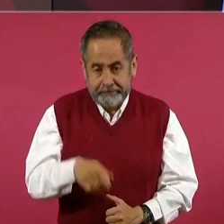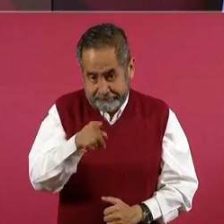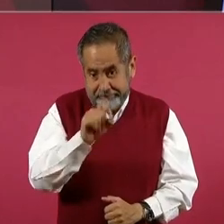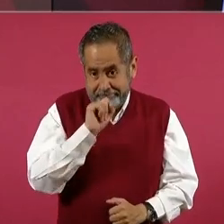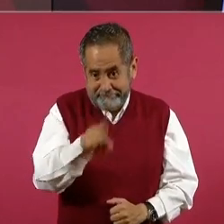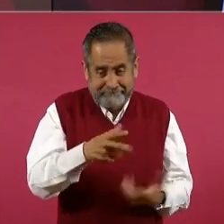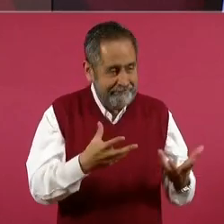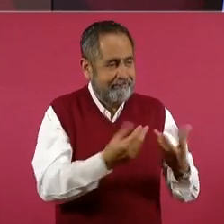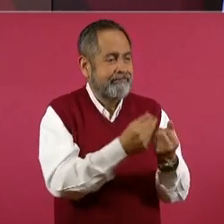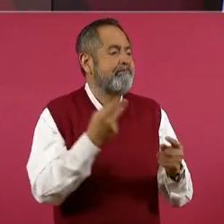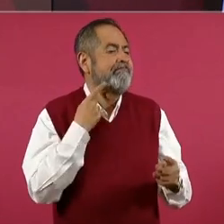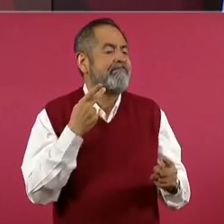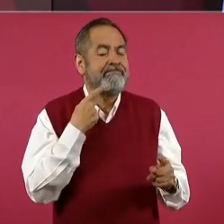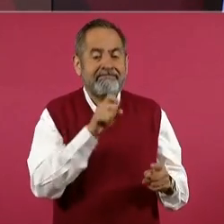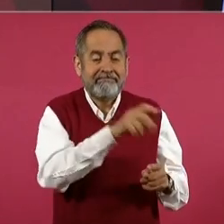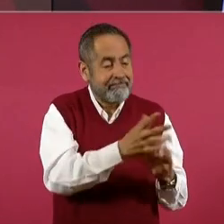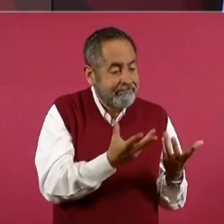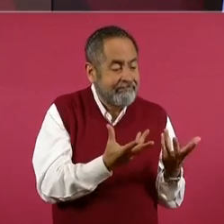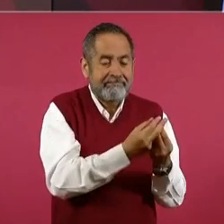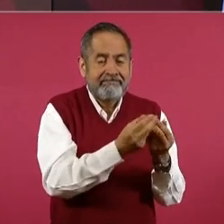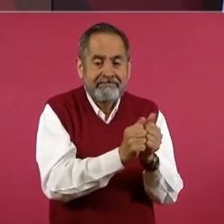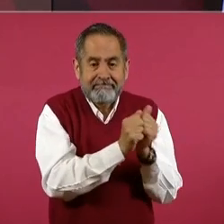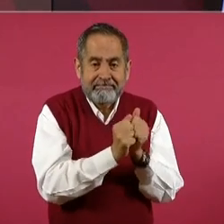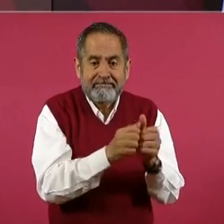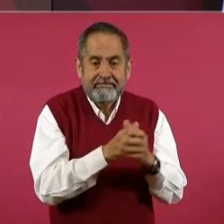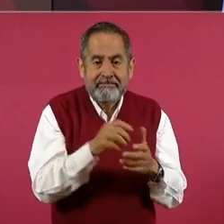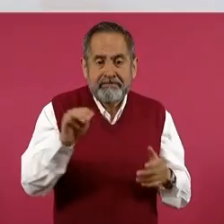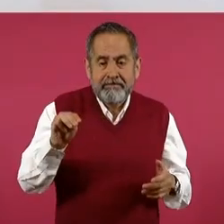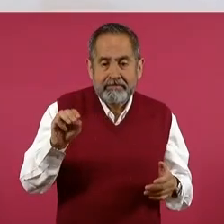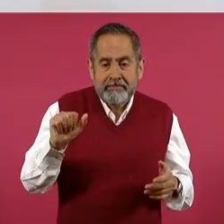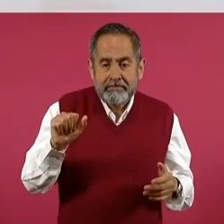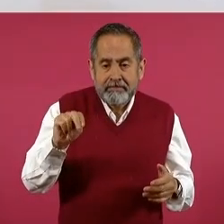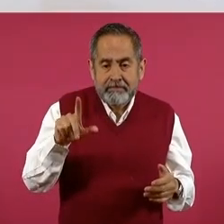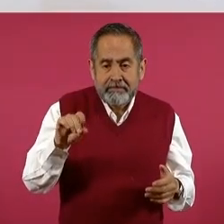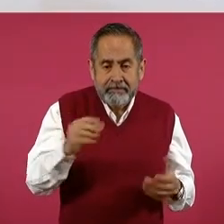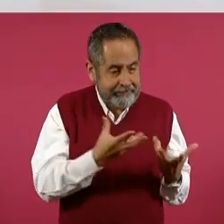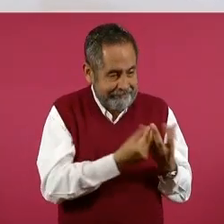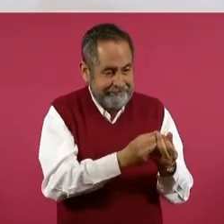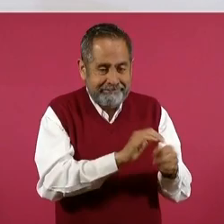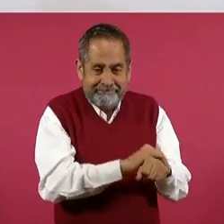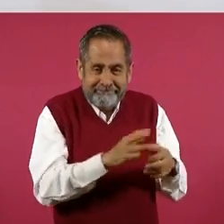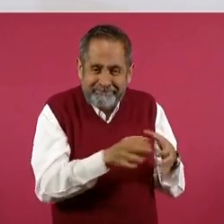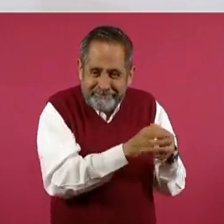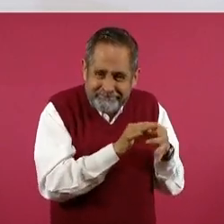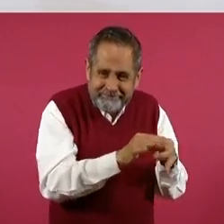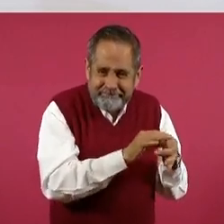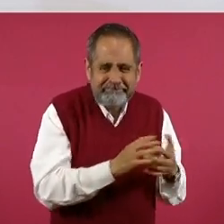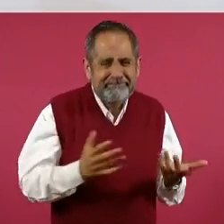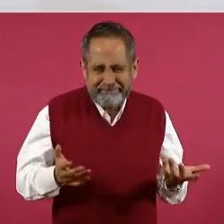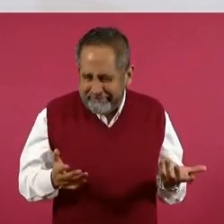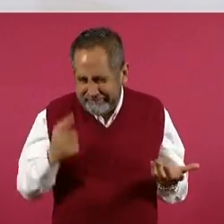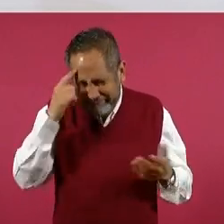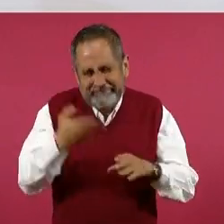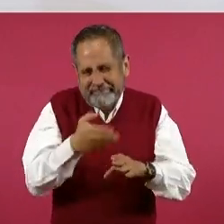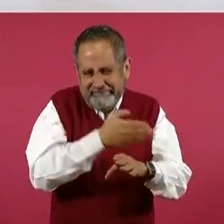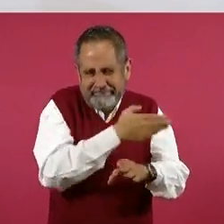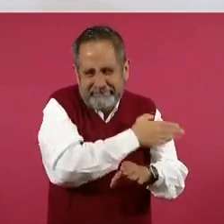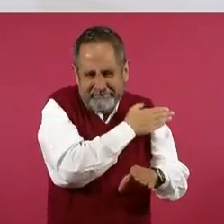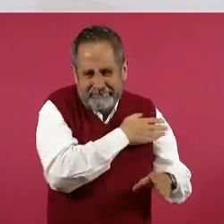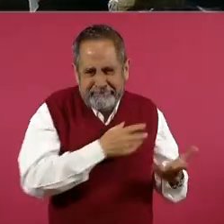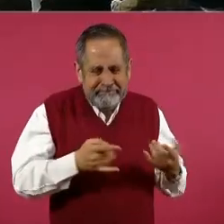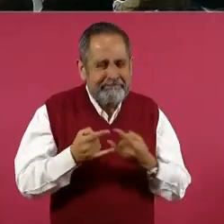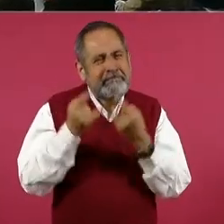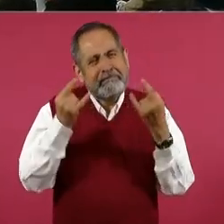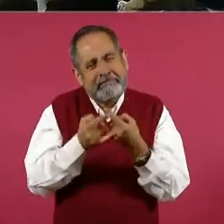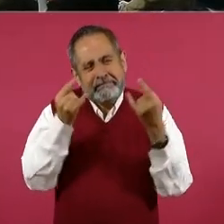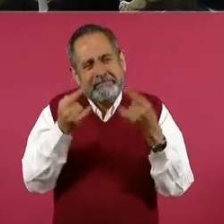Políticos vinculados a Mario Fabio Beltrones. O sea, es una